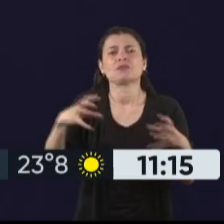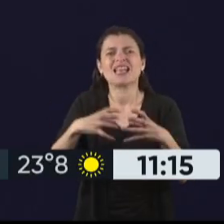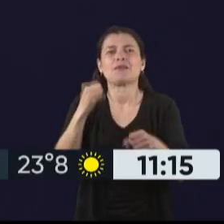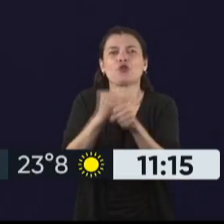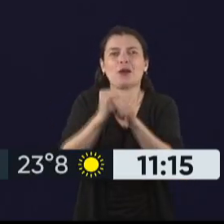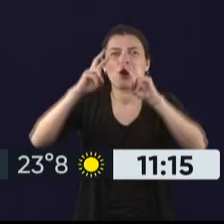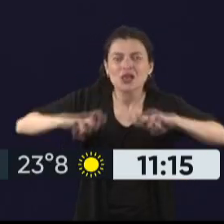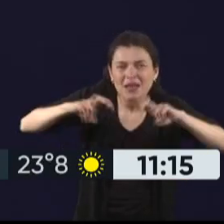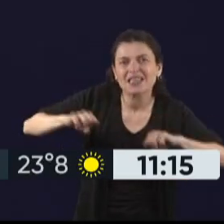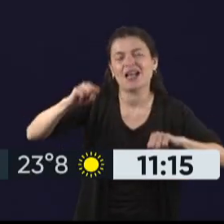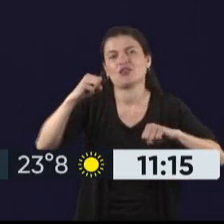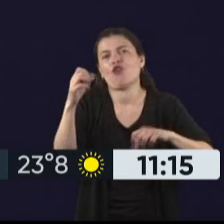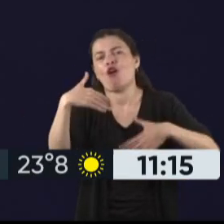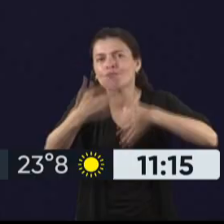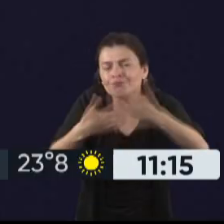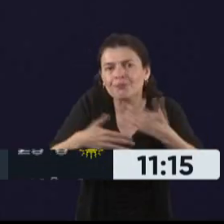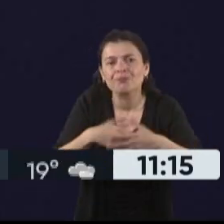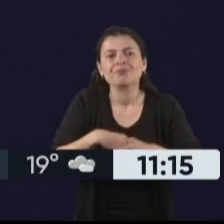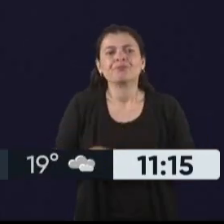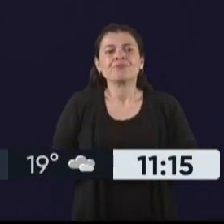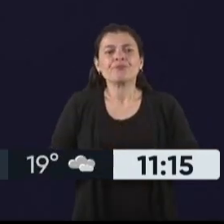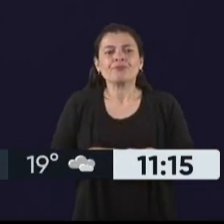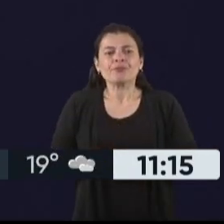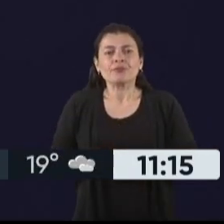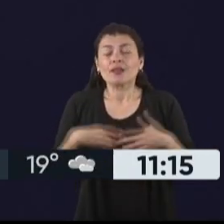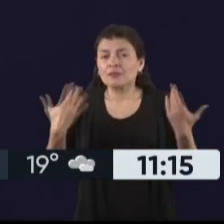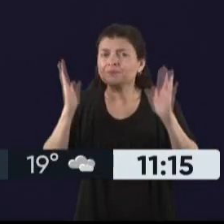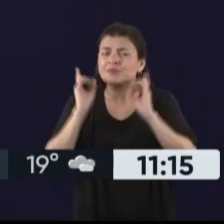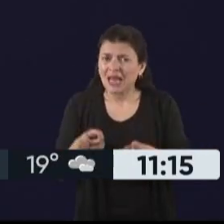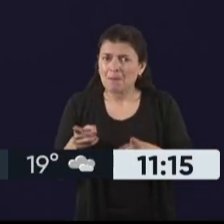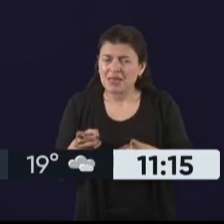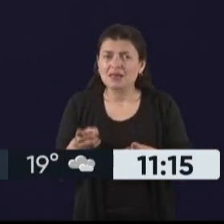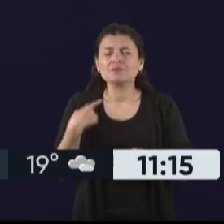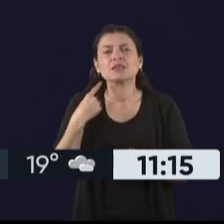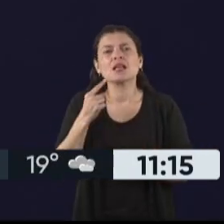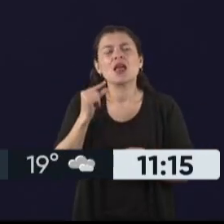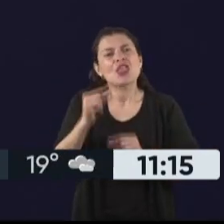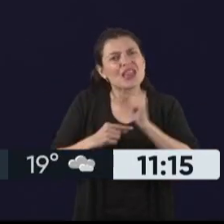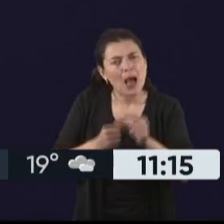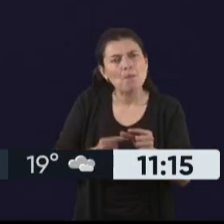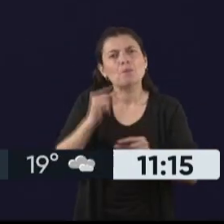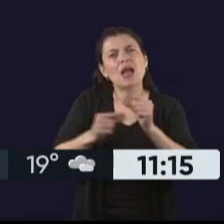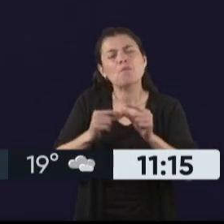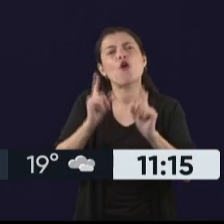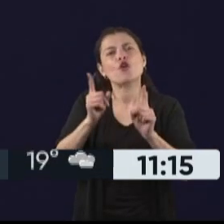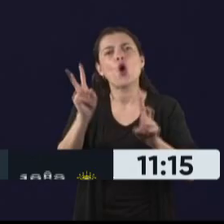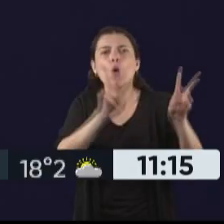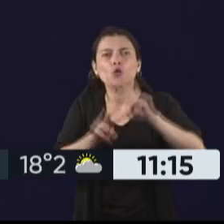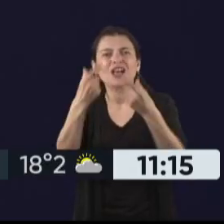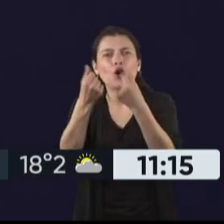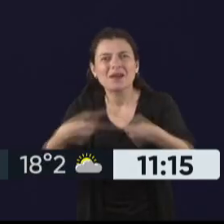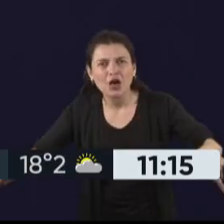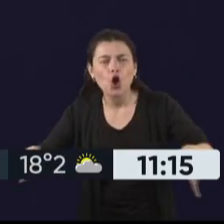tecnológica conocidas como PICT o PICT. Además, se lanzarán líneas para acompañar emprendimientos tecnológicos y